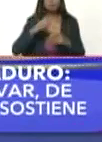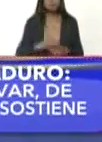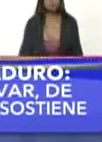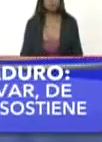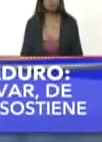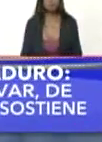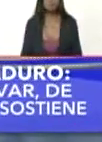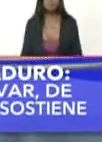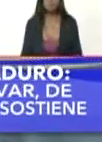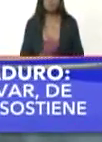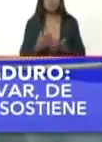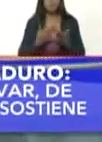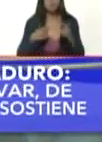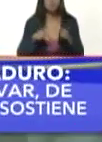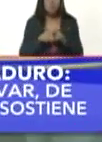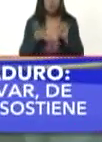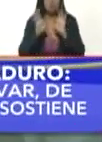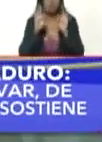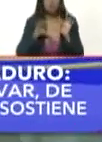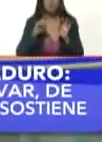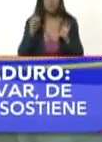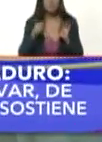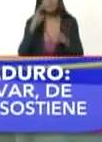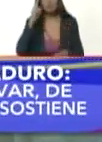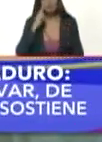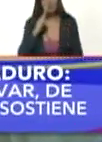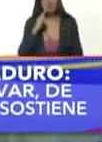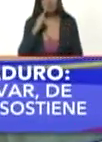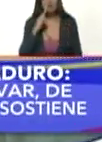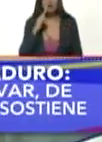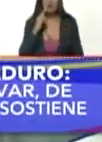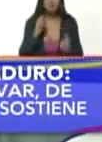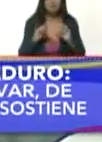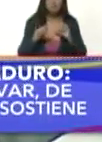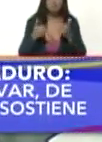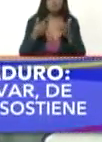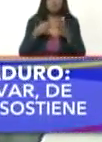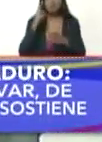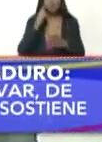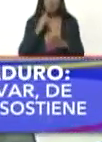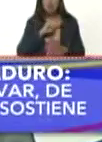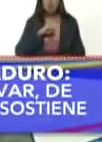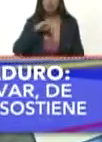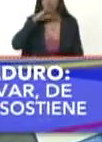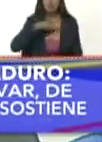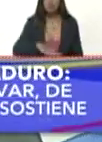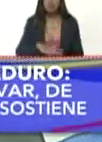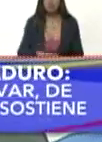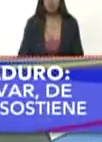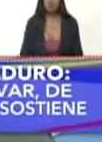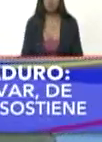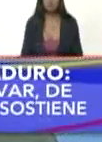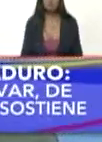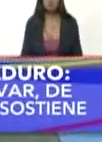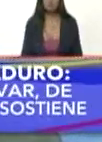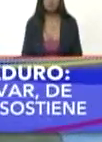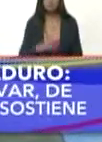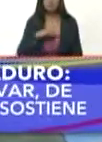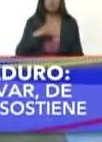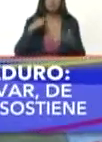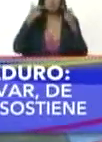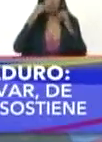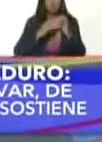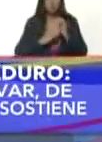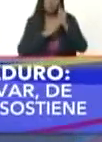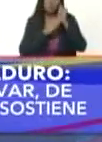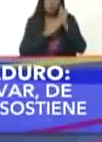fue el artífice de la resurrección bolivariana, de la resurrección de Bolívar y nuestra historia. Nuestro comandante Hugo Chávez,